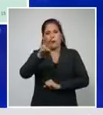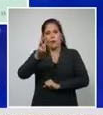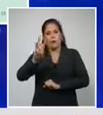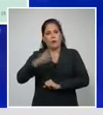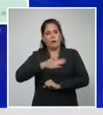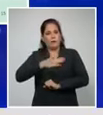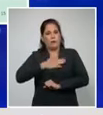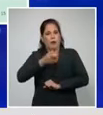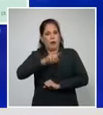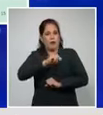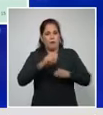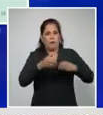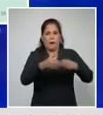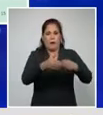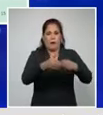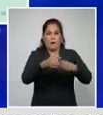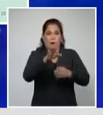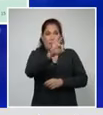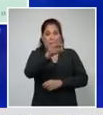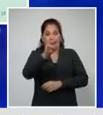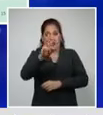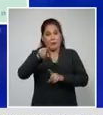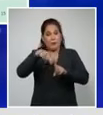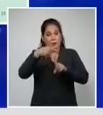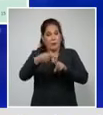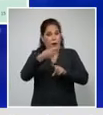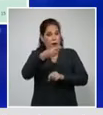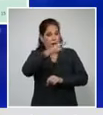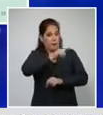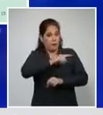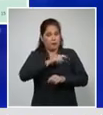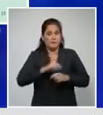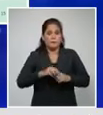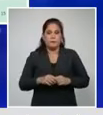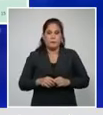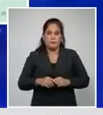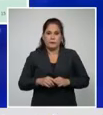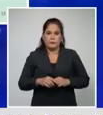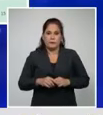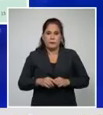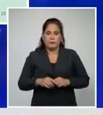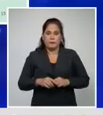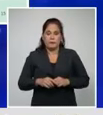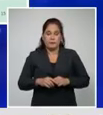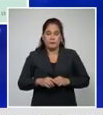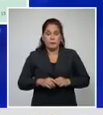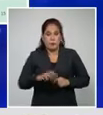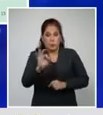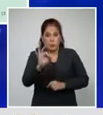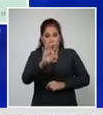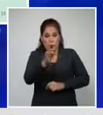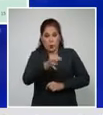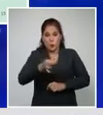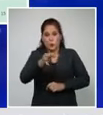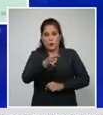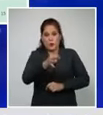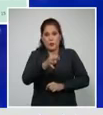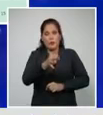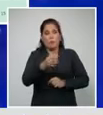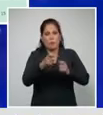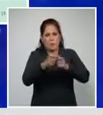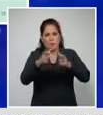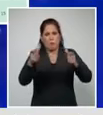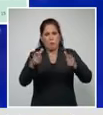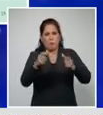ayer, 83 más que la jornada anterior. Además, en 8 de sus 13 municipios.